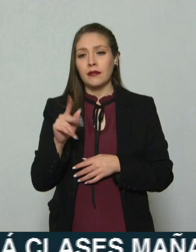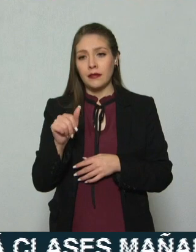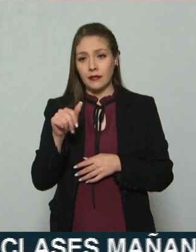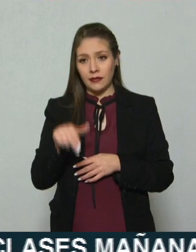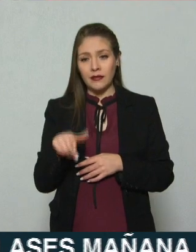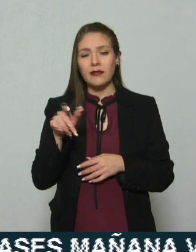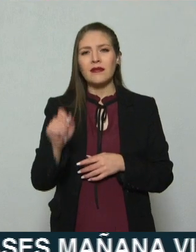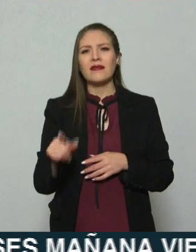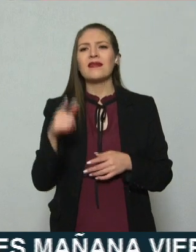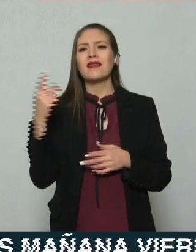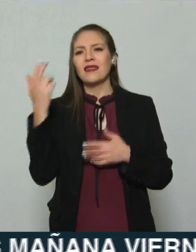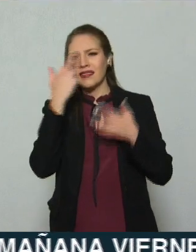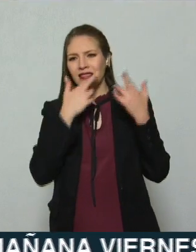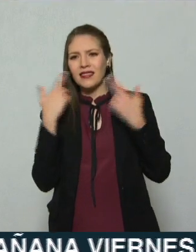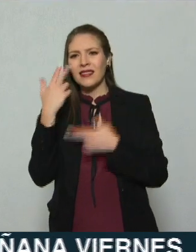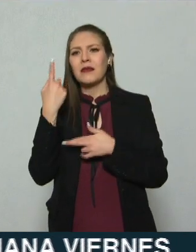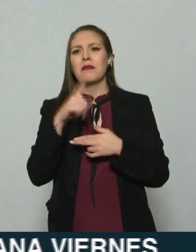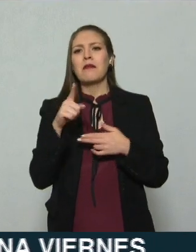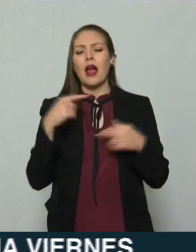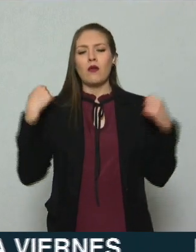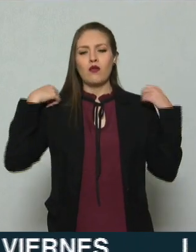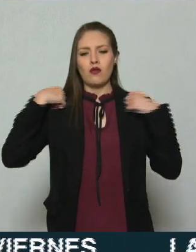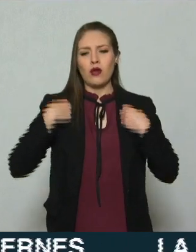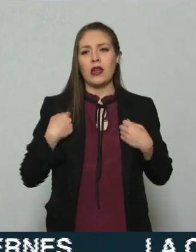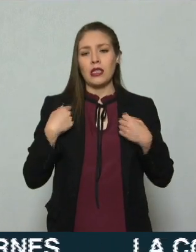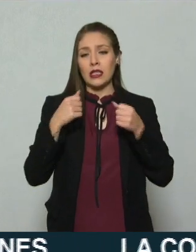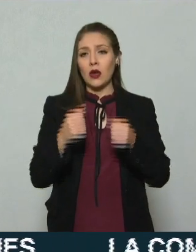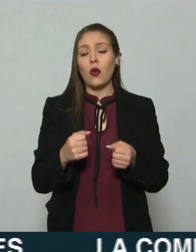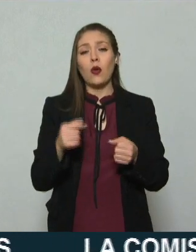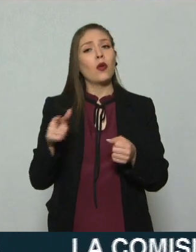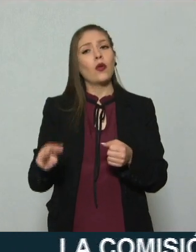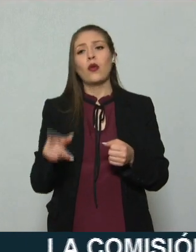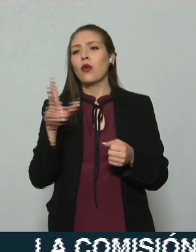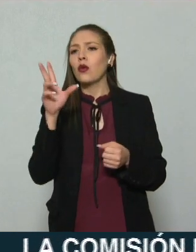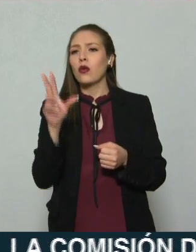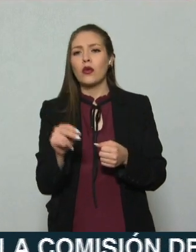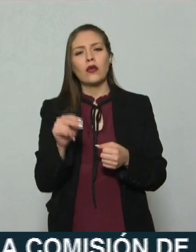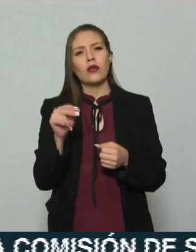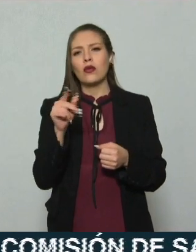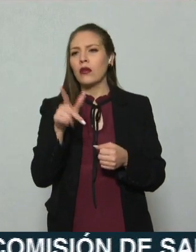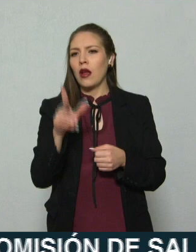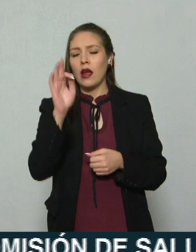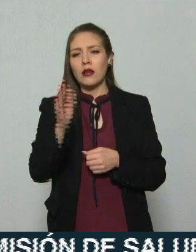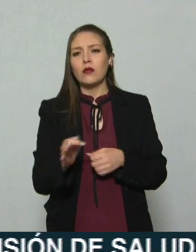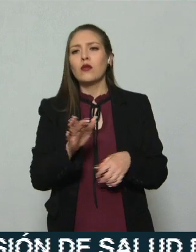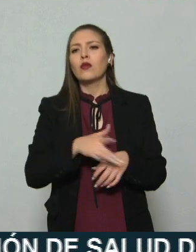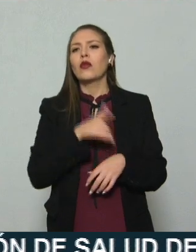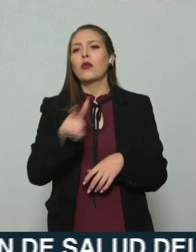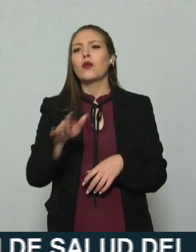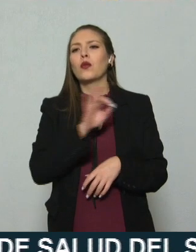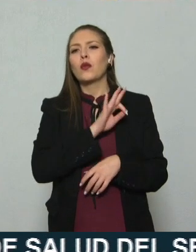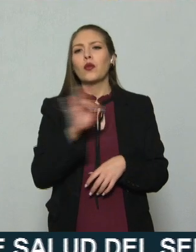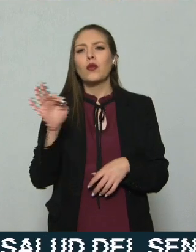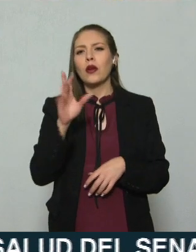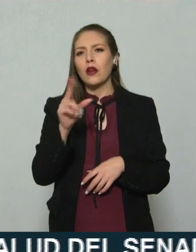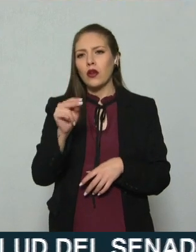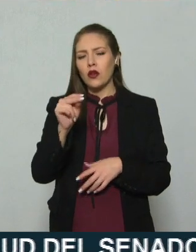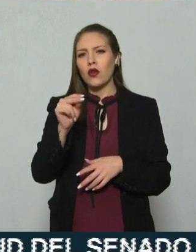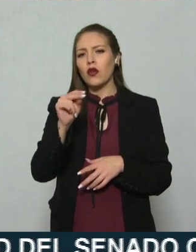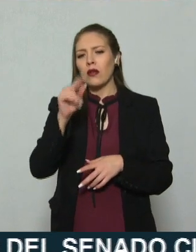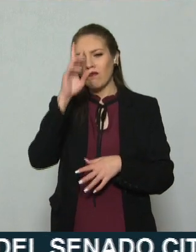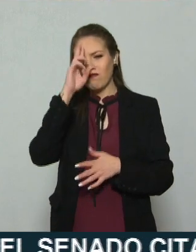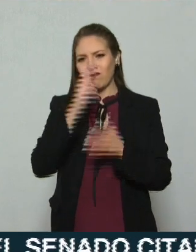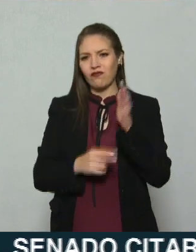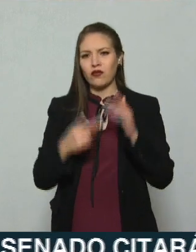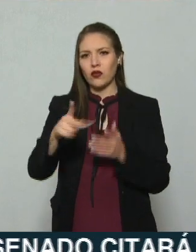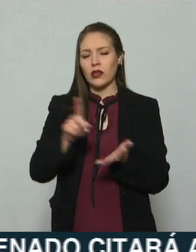Mochila Segura fue rechazado. El argumento fue que puede ser violatorio de los derechos humanos de los menores. El gobierno de la